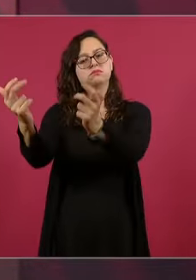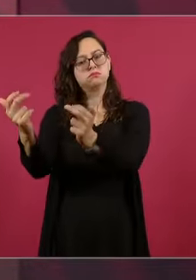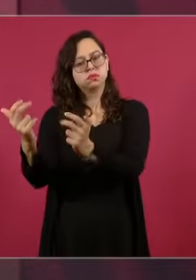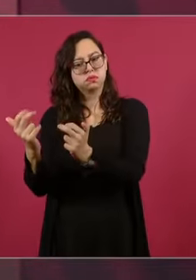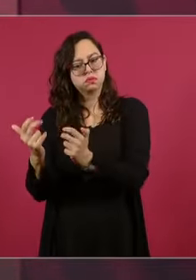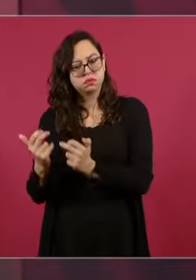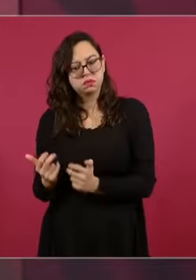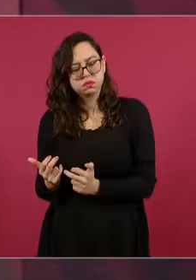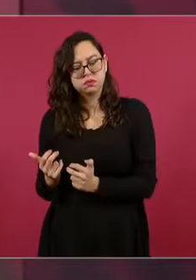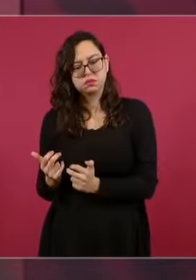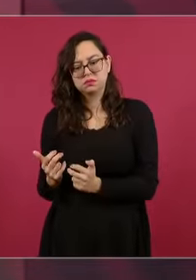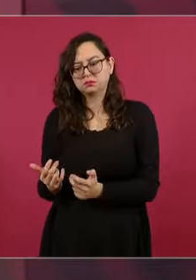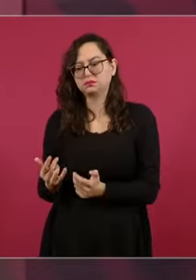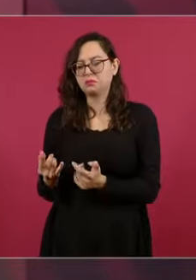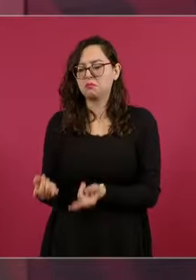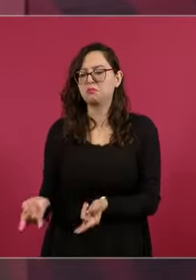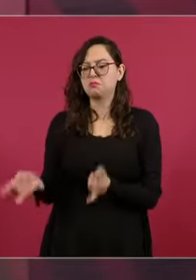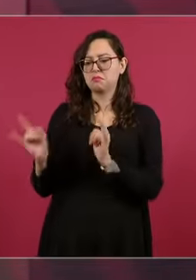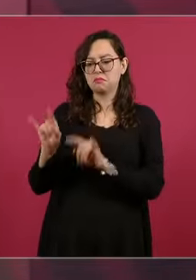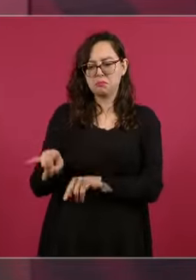tomaron el mismo camino, sino otro,